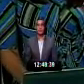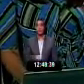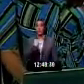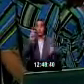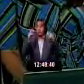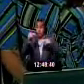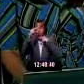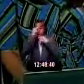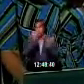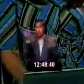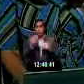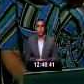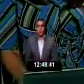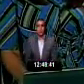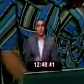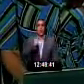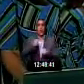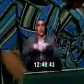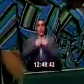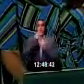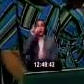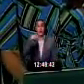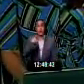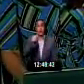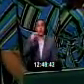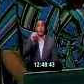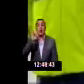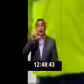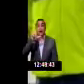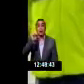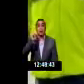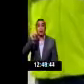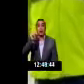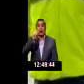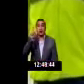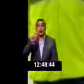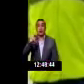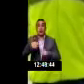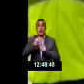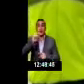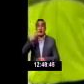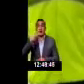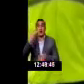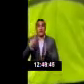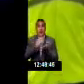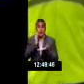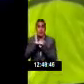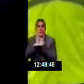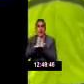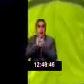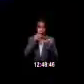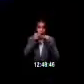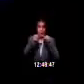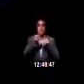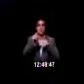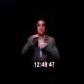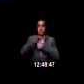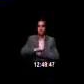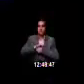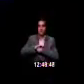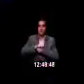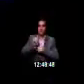En otro orden de noticias, amigos, el ex asambleísta Daniel Mendoza, durante la segunda ampliación de su versión, dijo que fue